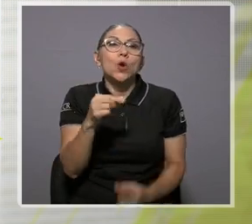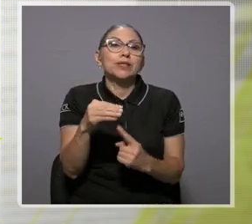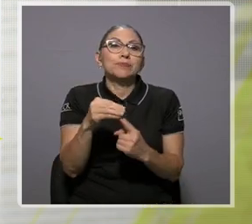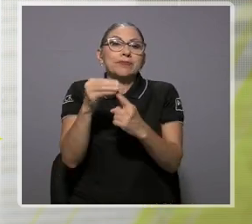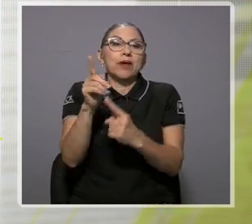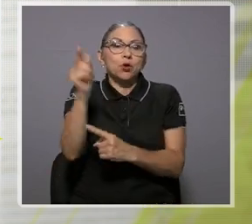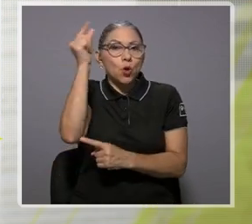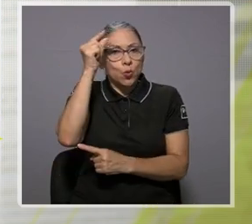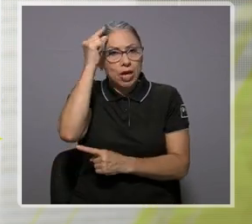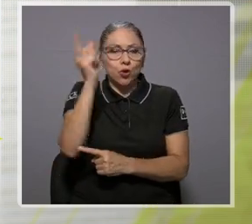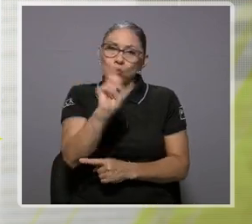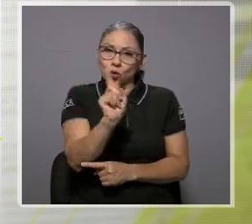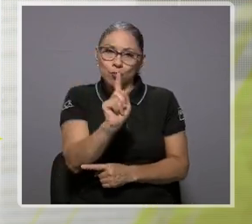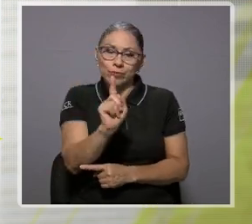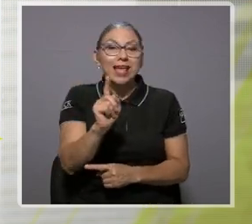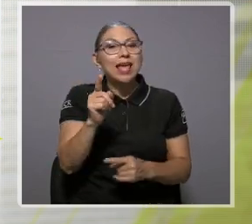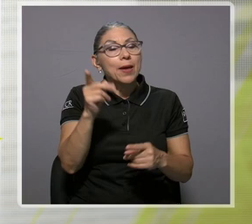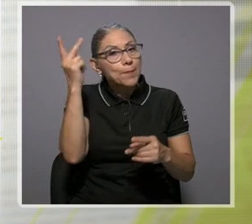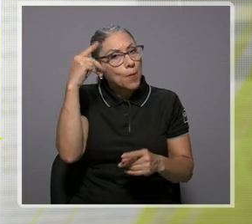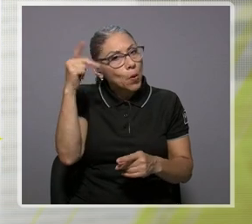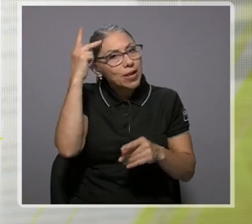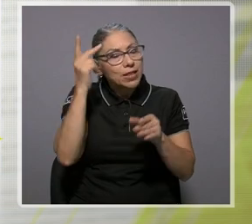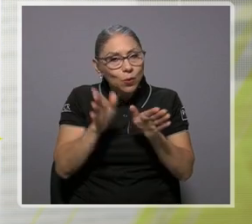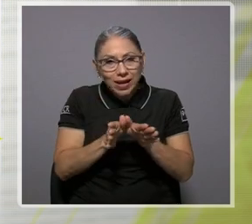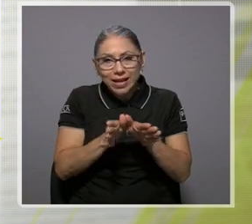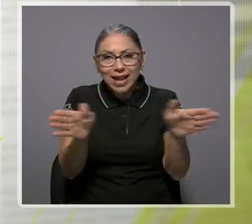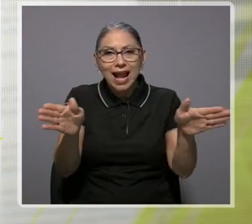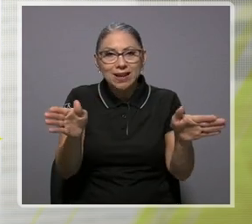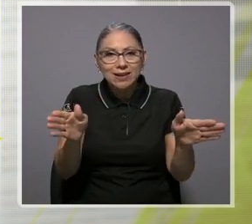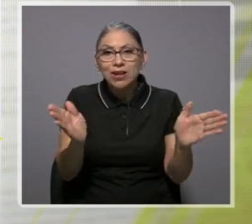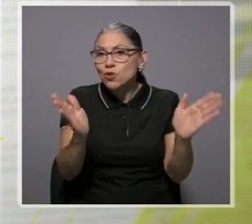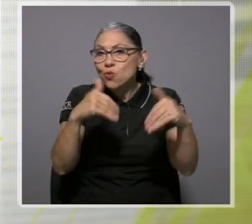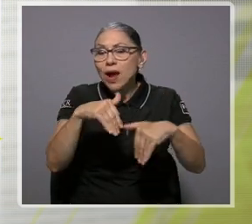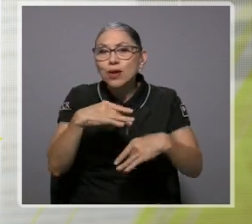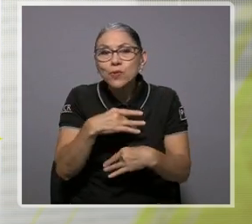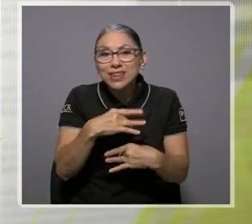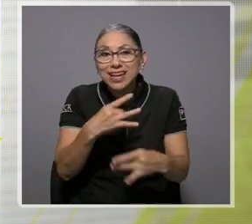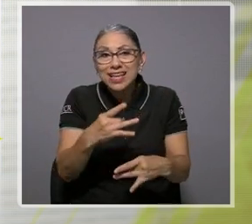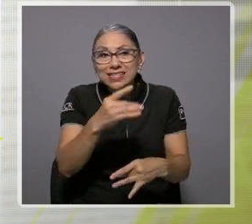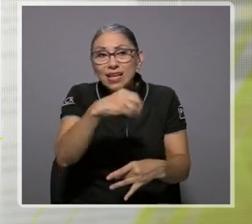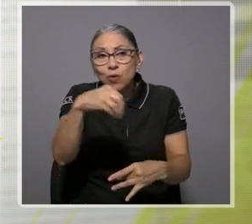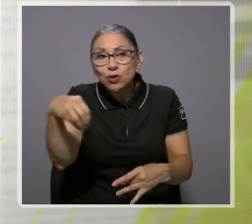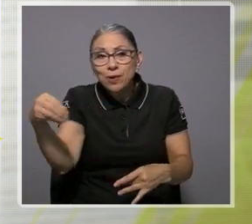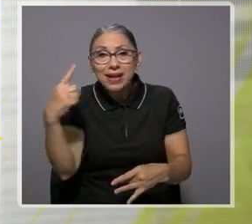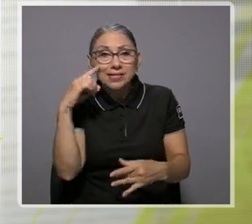general político, en cuanto a los mares para financiar investigación.